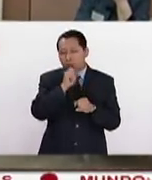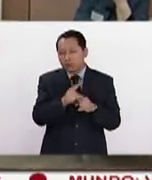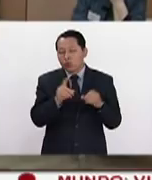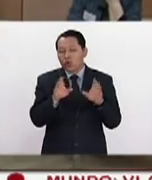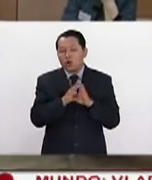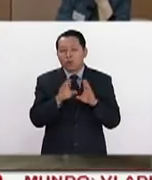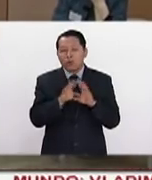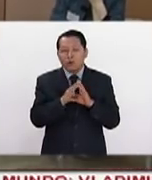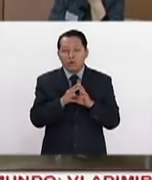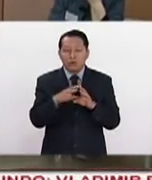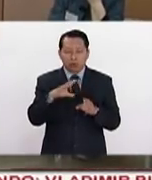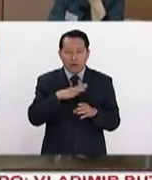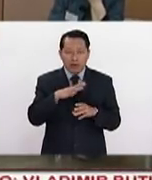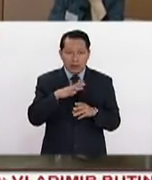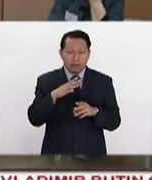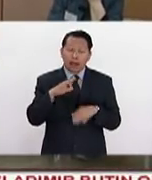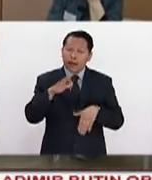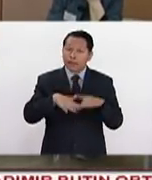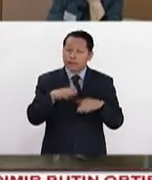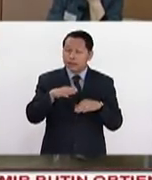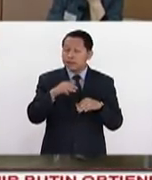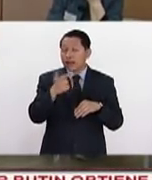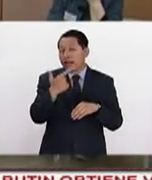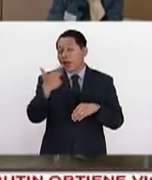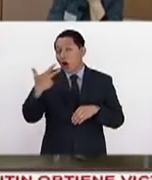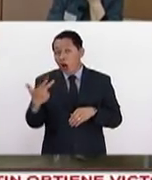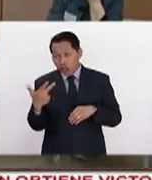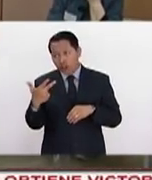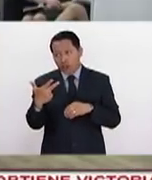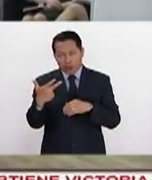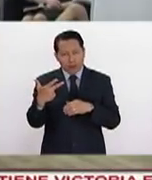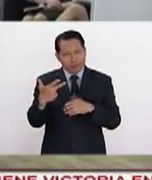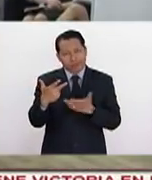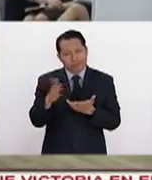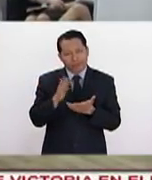ha sido excluido, como el G8,